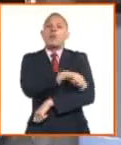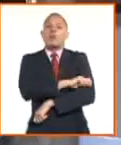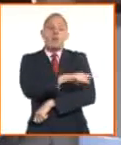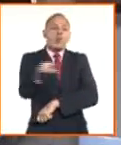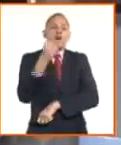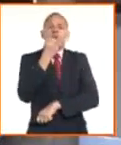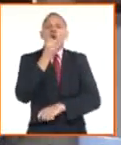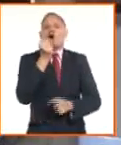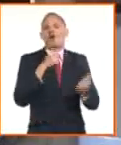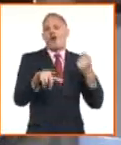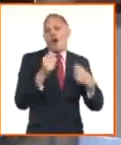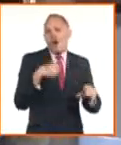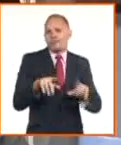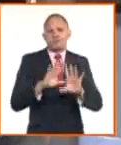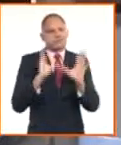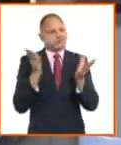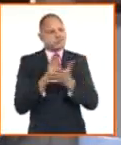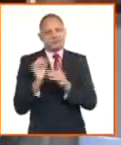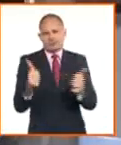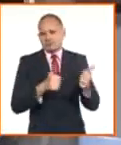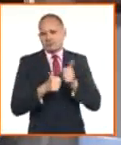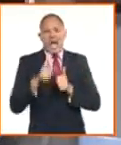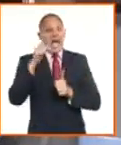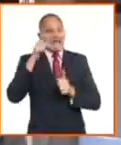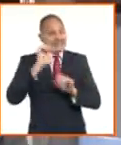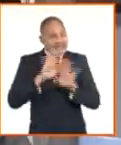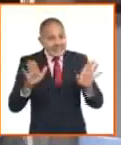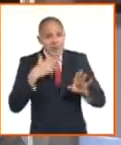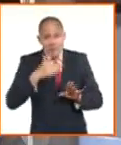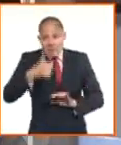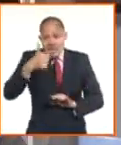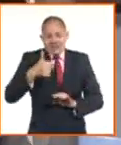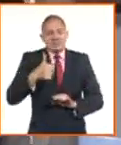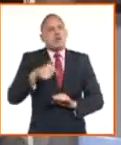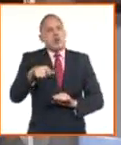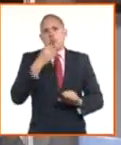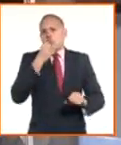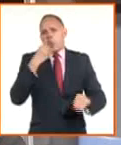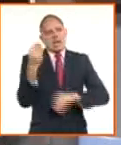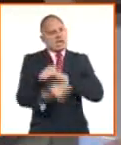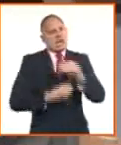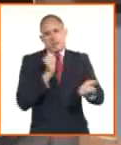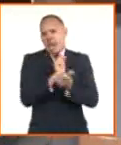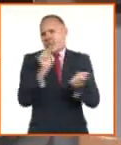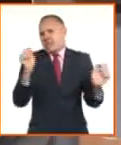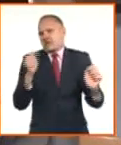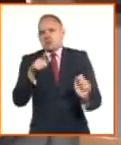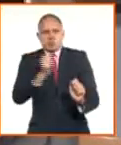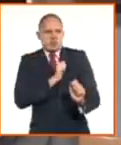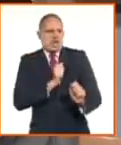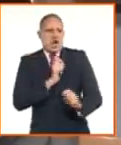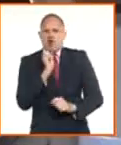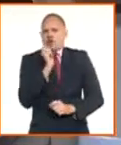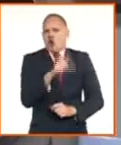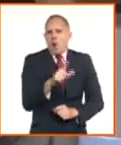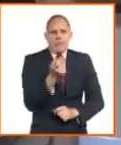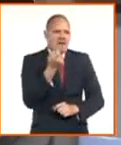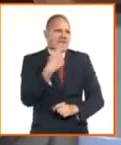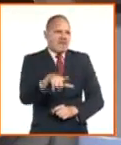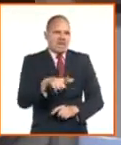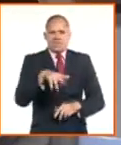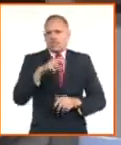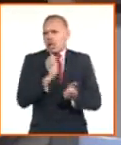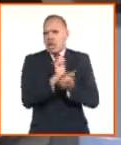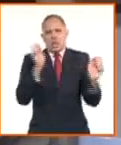su canje en función de sus intereses con el Estado y podamos nosotros entonces utilizar esas divisas para el bien del país, para el bien de la